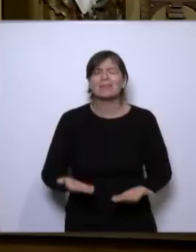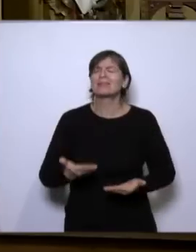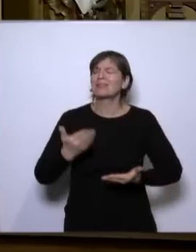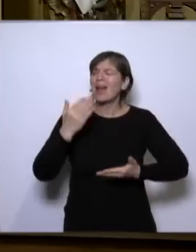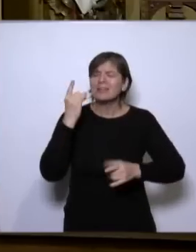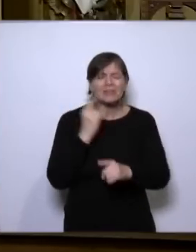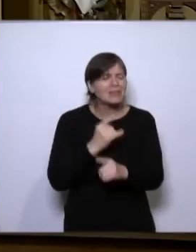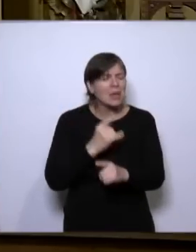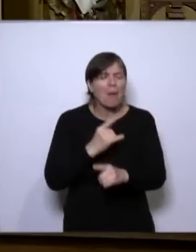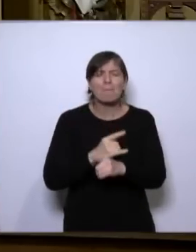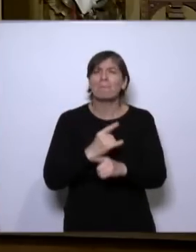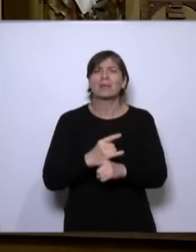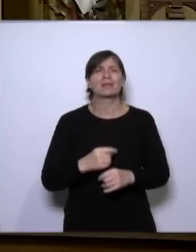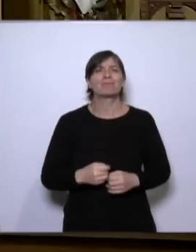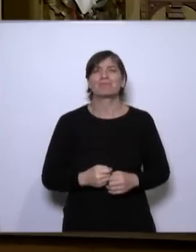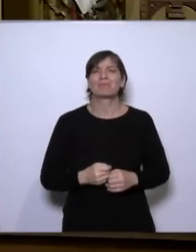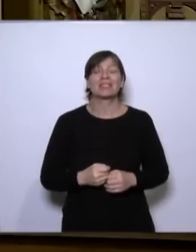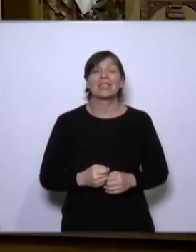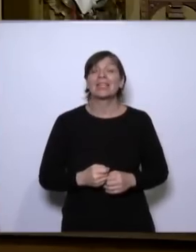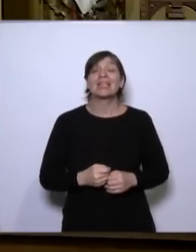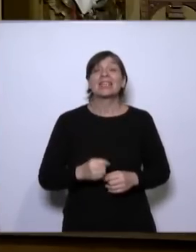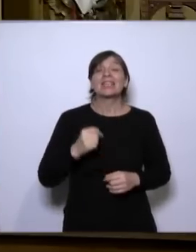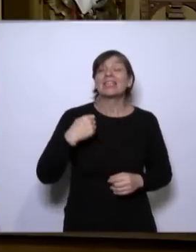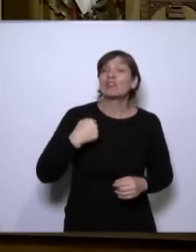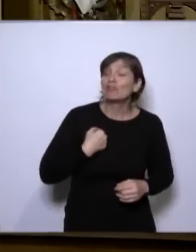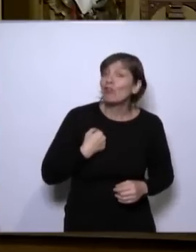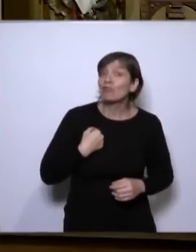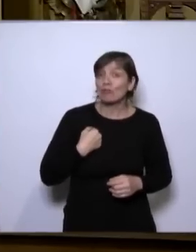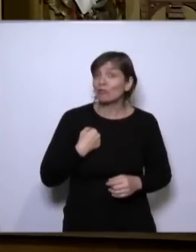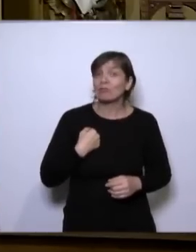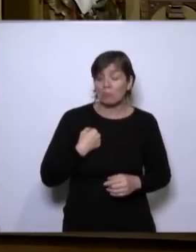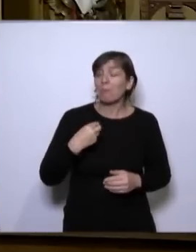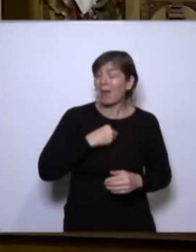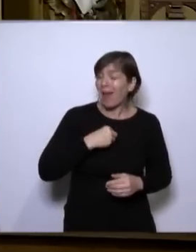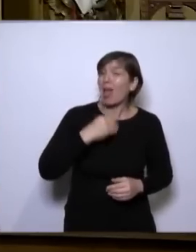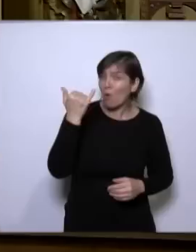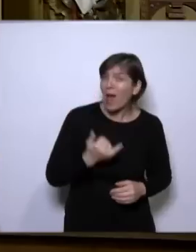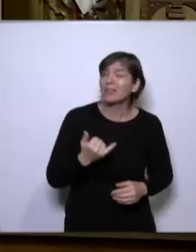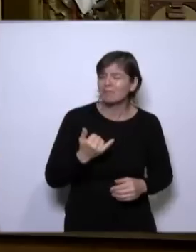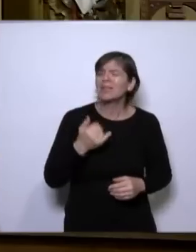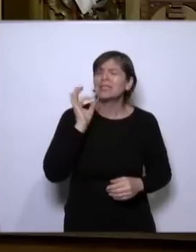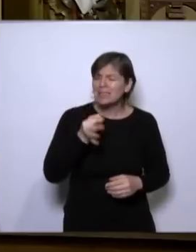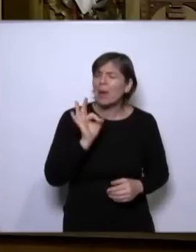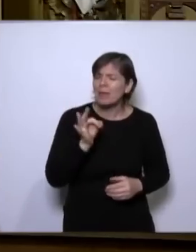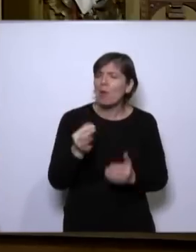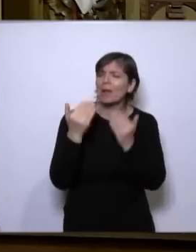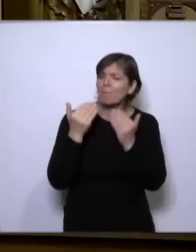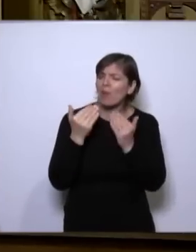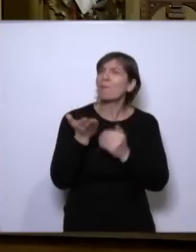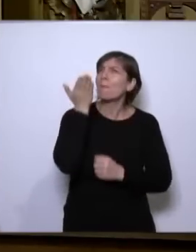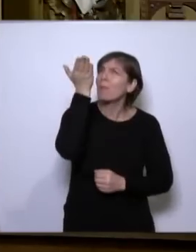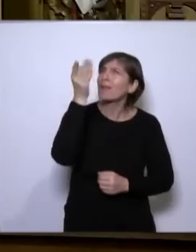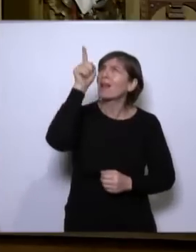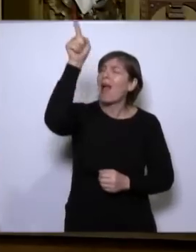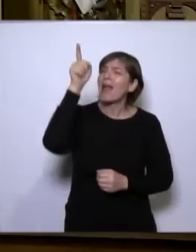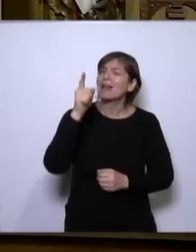nuestra vida. Y a pesar de que no lo merecemos, sabemos que podemos acudir